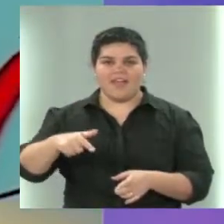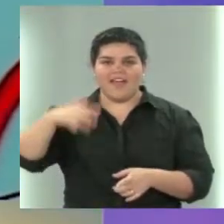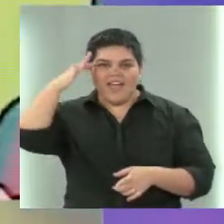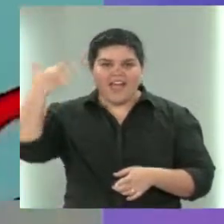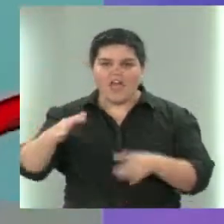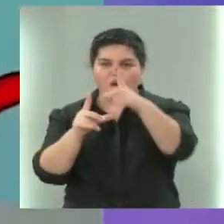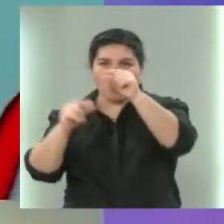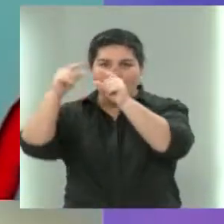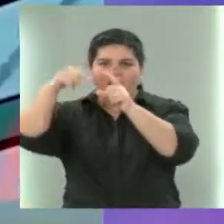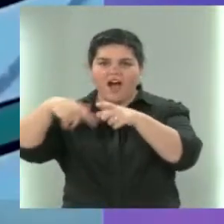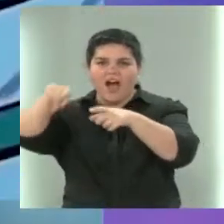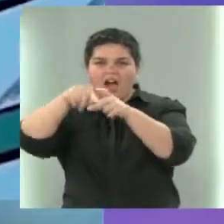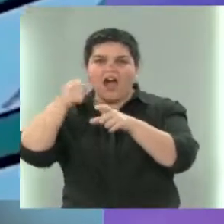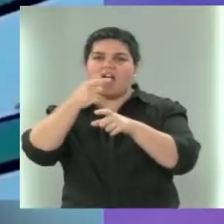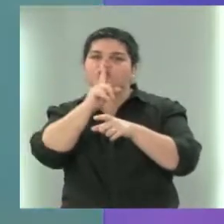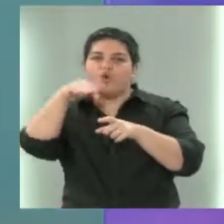Azote de los déspotas.